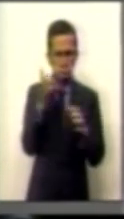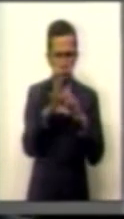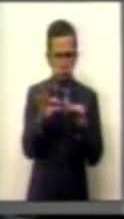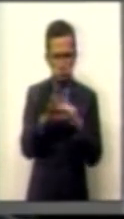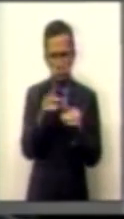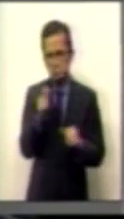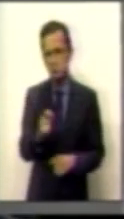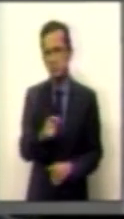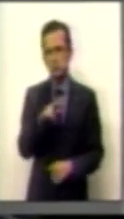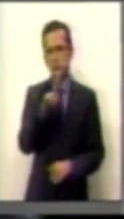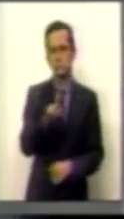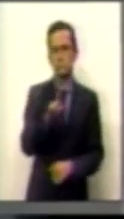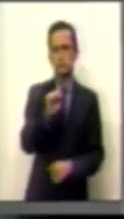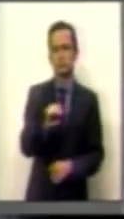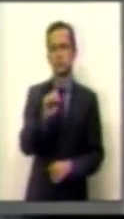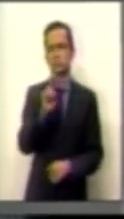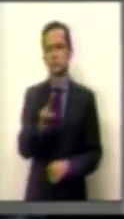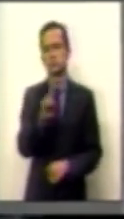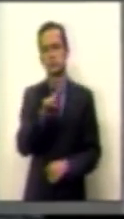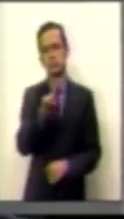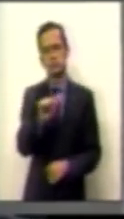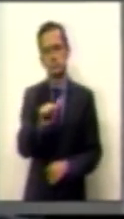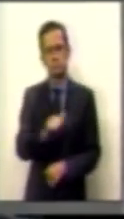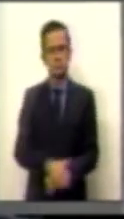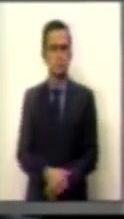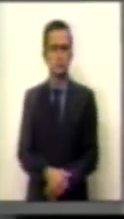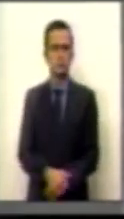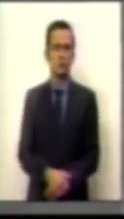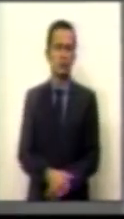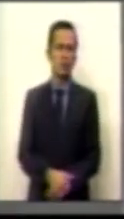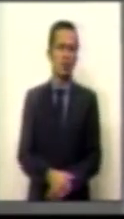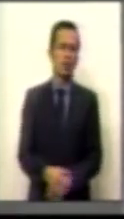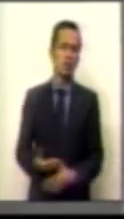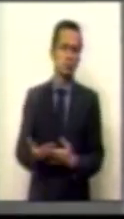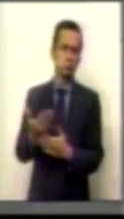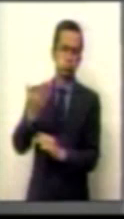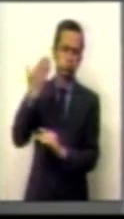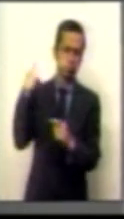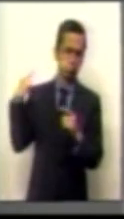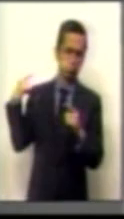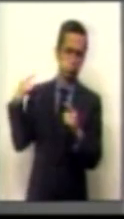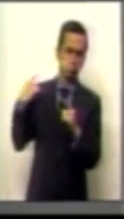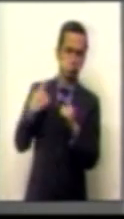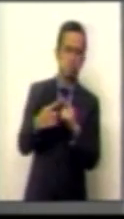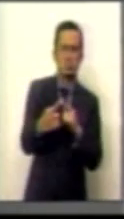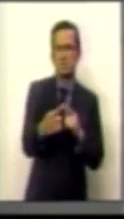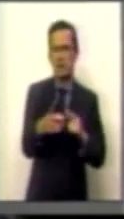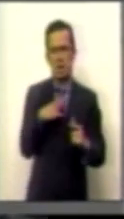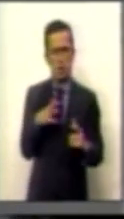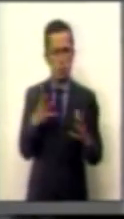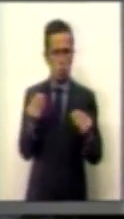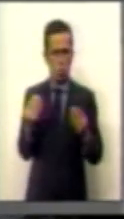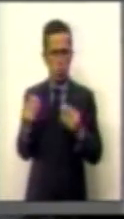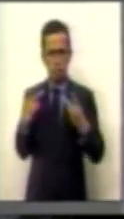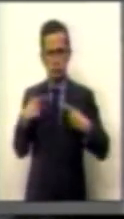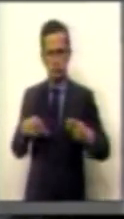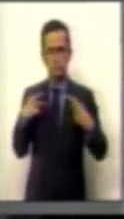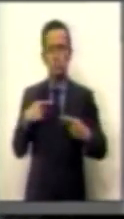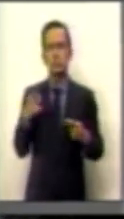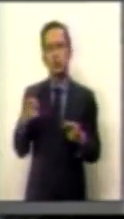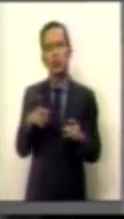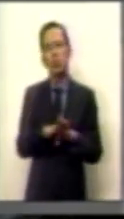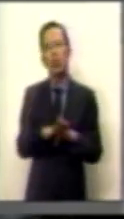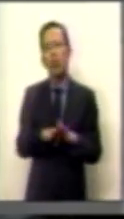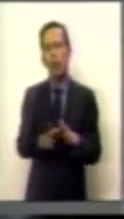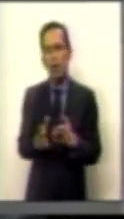Desde hace mucho tiempo han existido personas que multiplican su fortuna con el